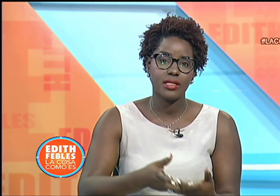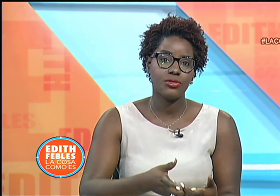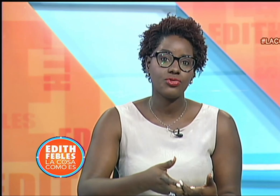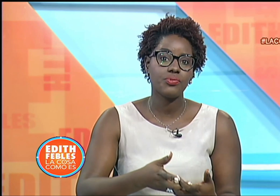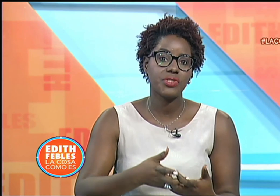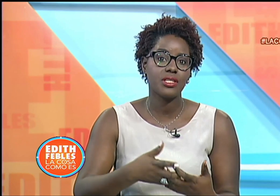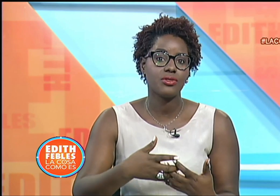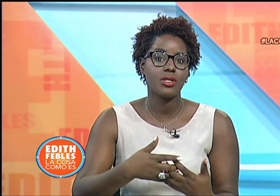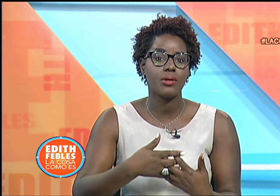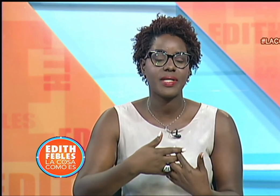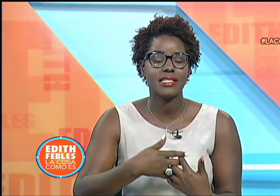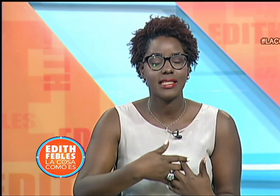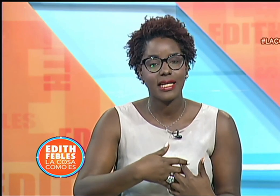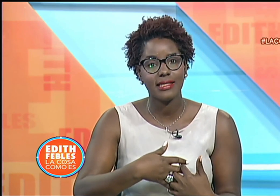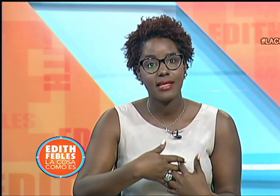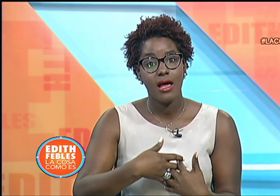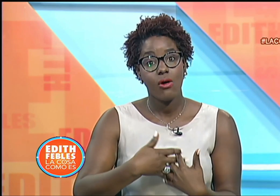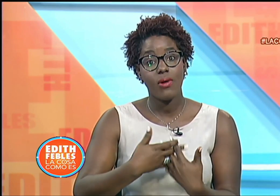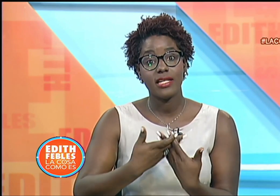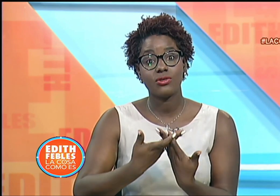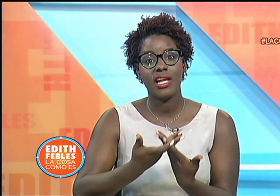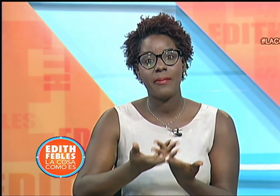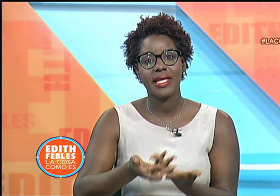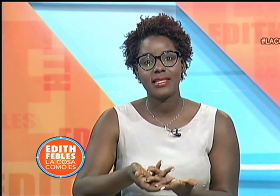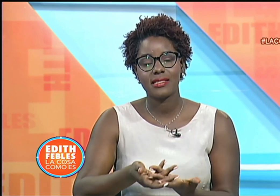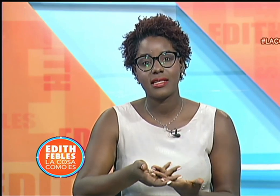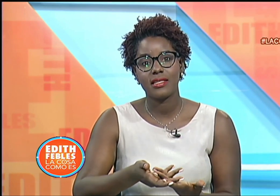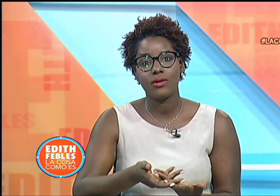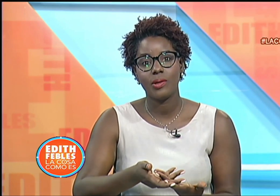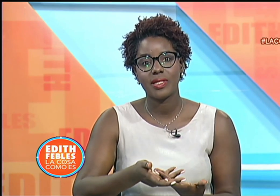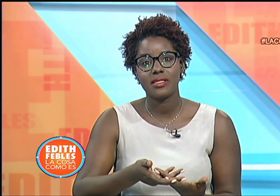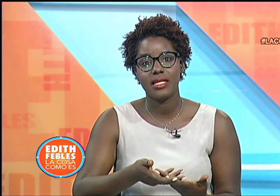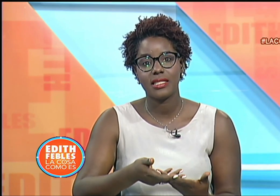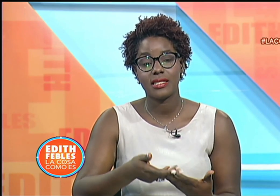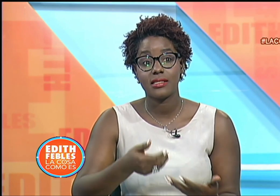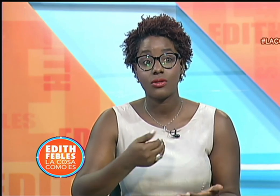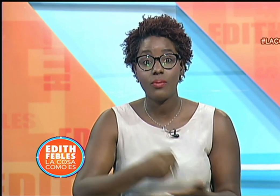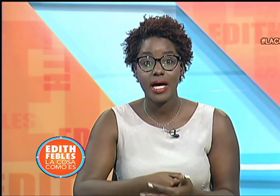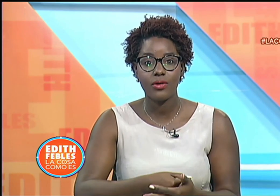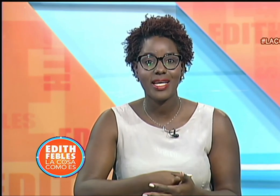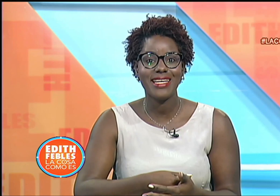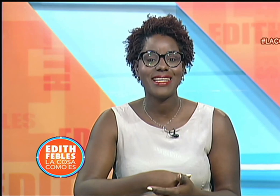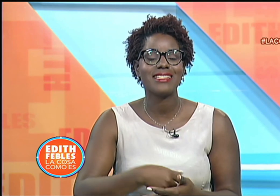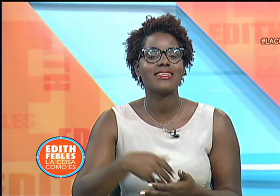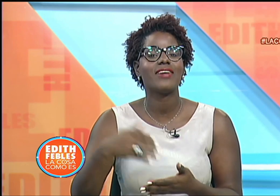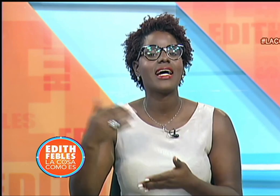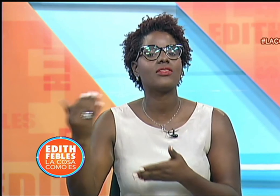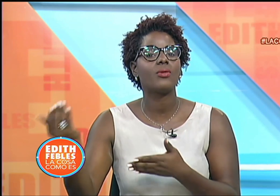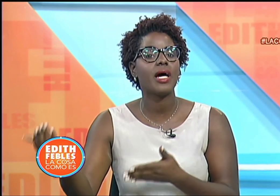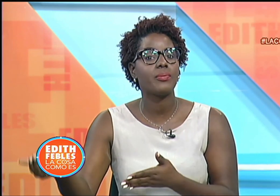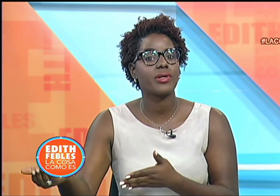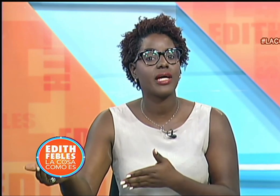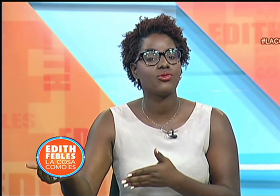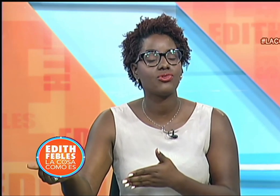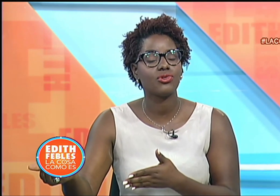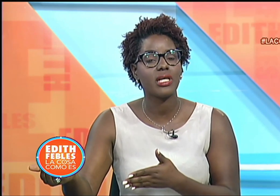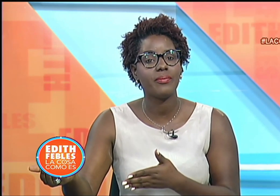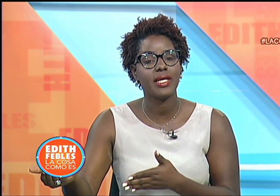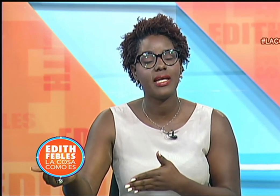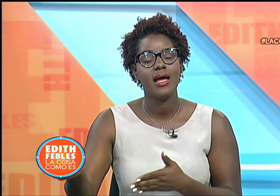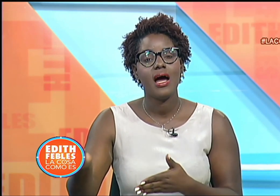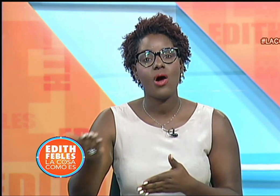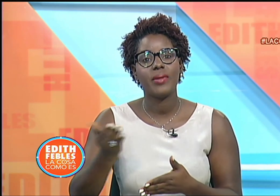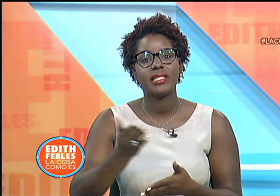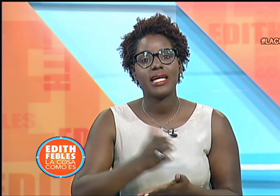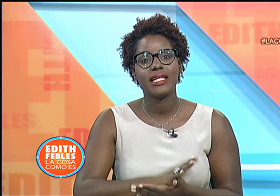sobre estos subsidios quiero presentarles cuáles son las medidas que dijo el presidente que se tomaron y que se van a tomar, porque anunció